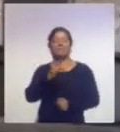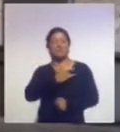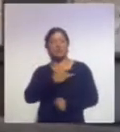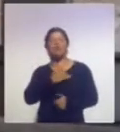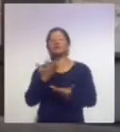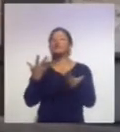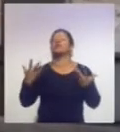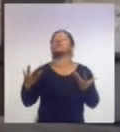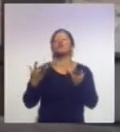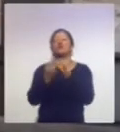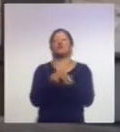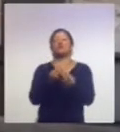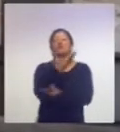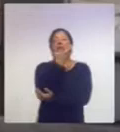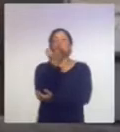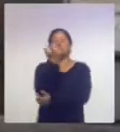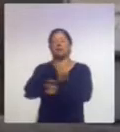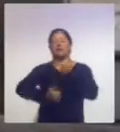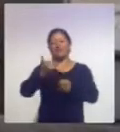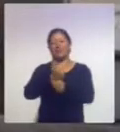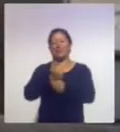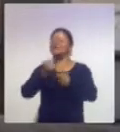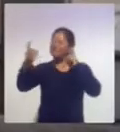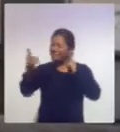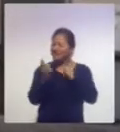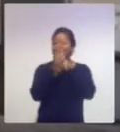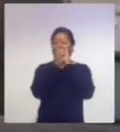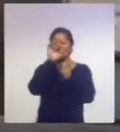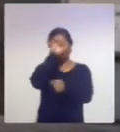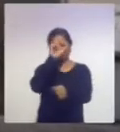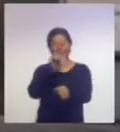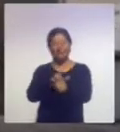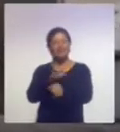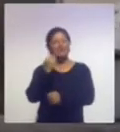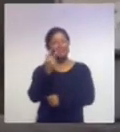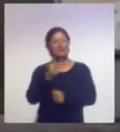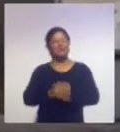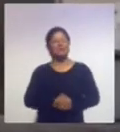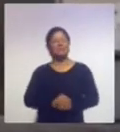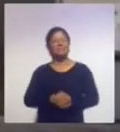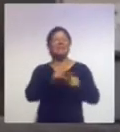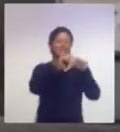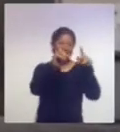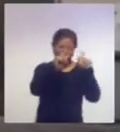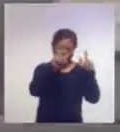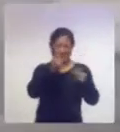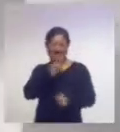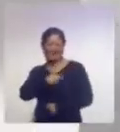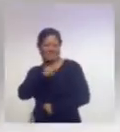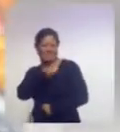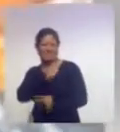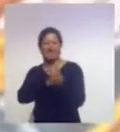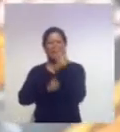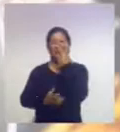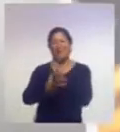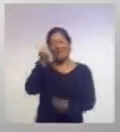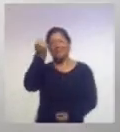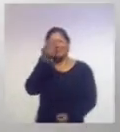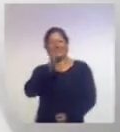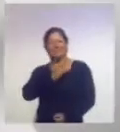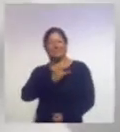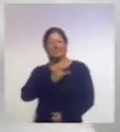juntos los 500 años del encuentro de dos culturas. Tlaxcala y España, los dos en mi corazón.